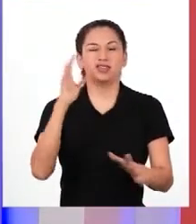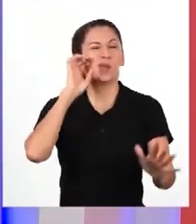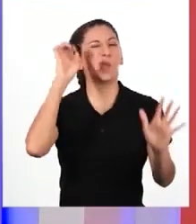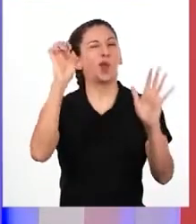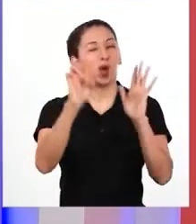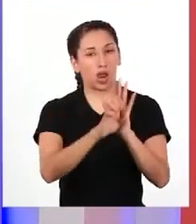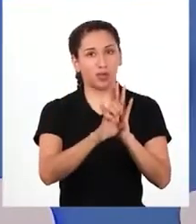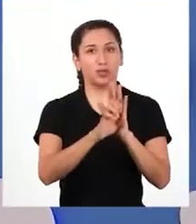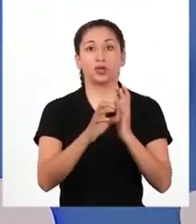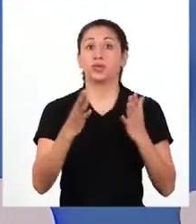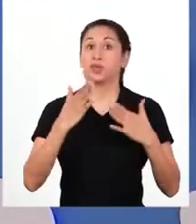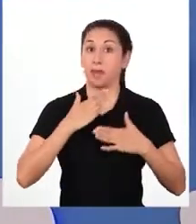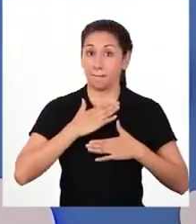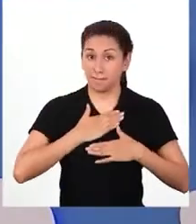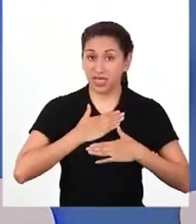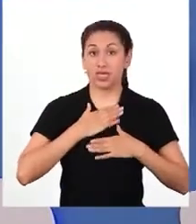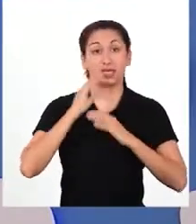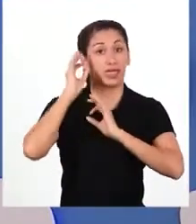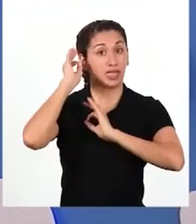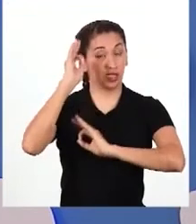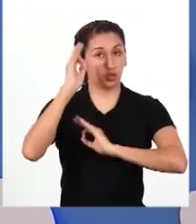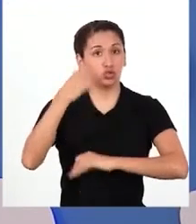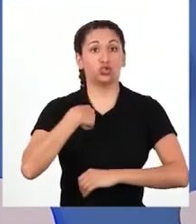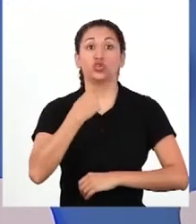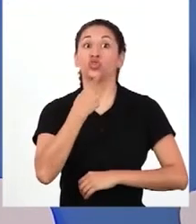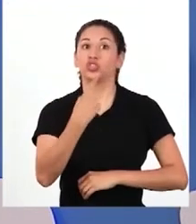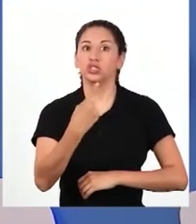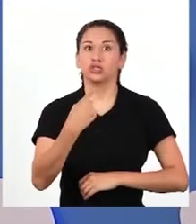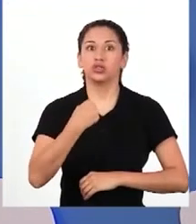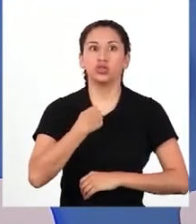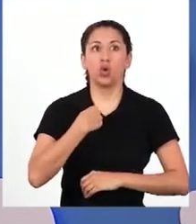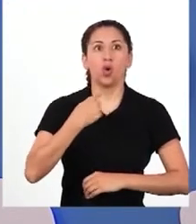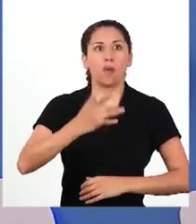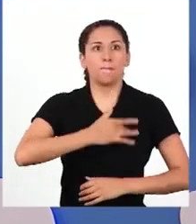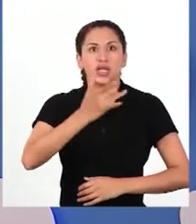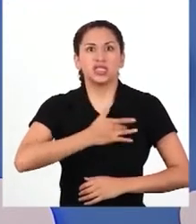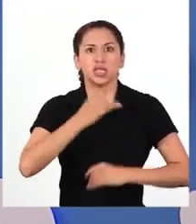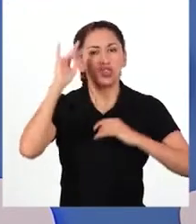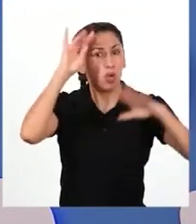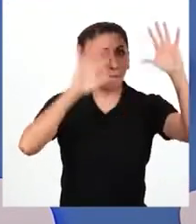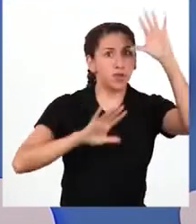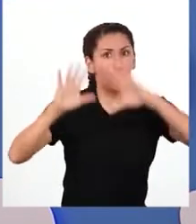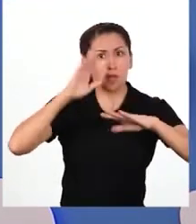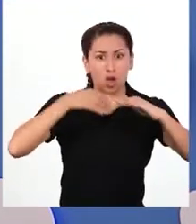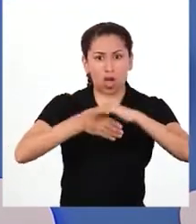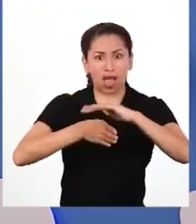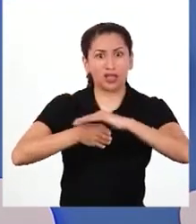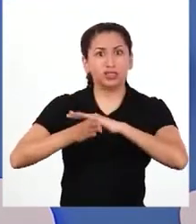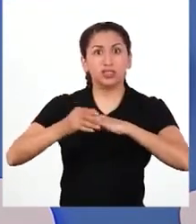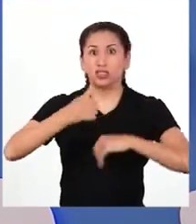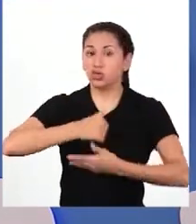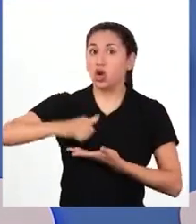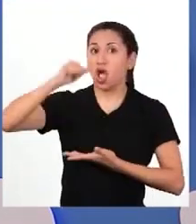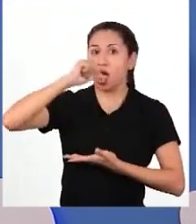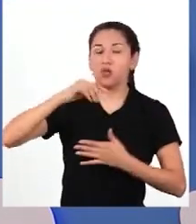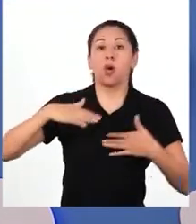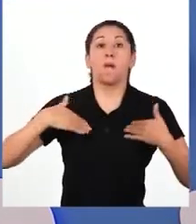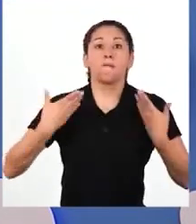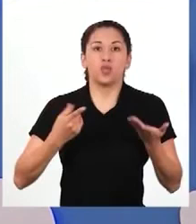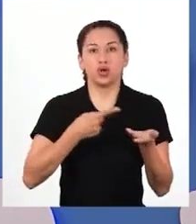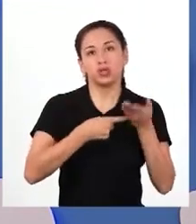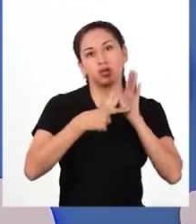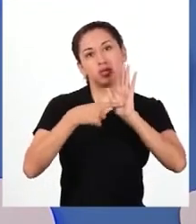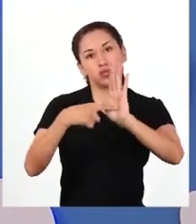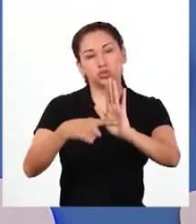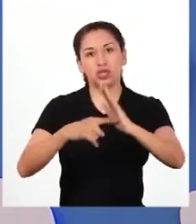Por ejemplo, si en mi discurso menciono que estoy preocupado por el acceso al agua, podría mostrar datos